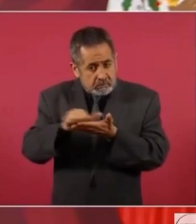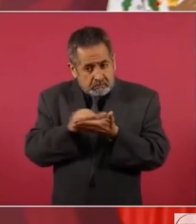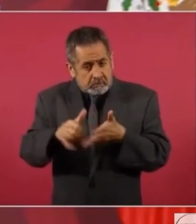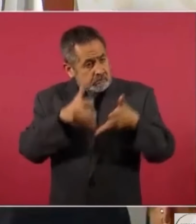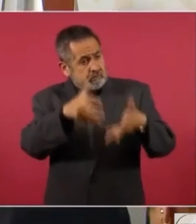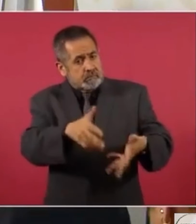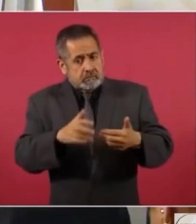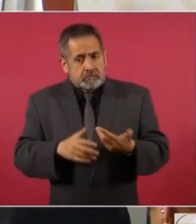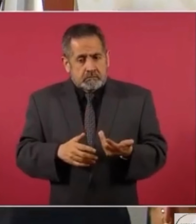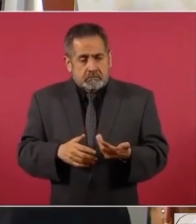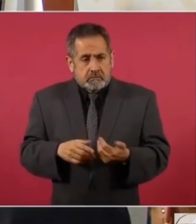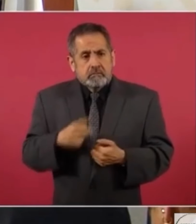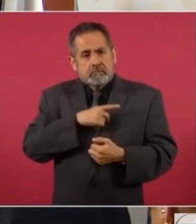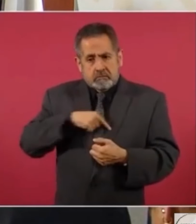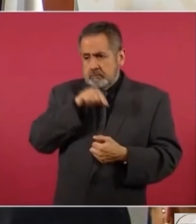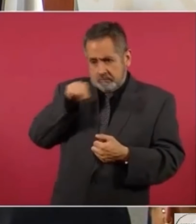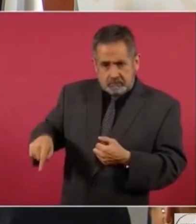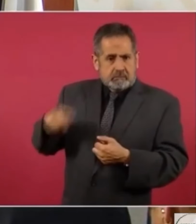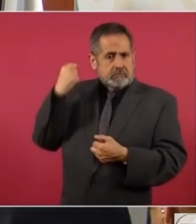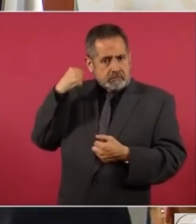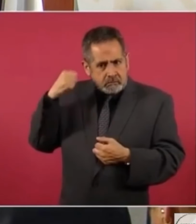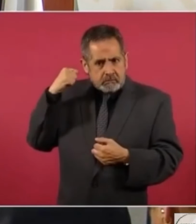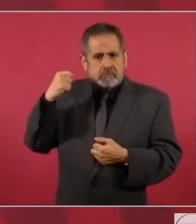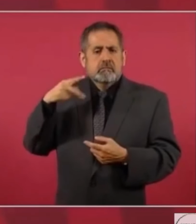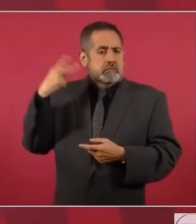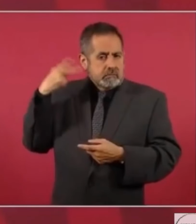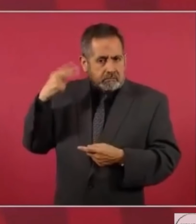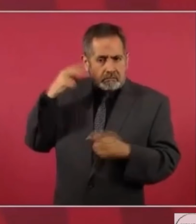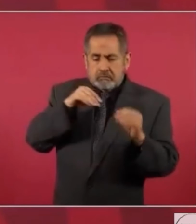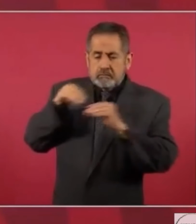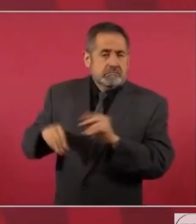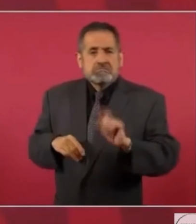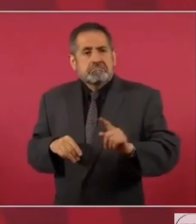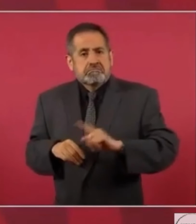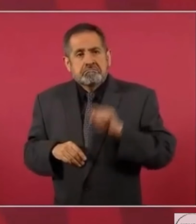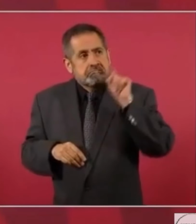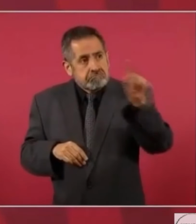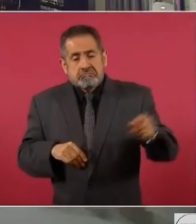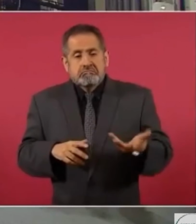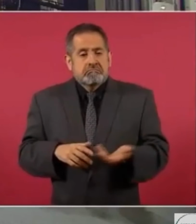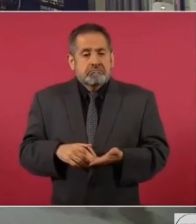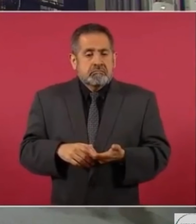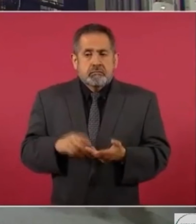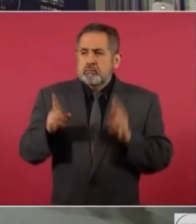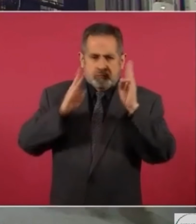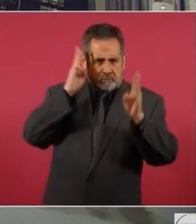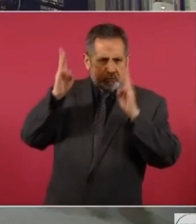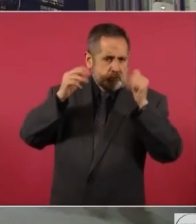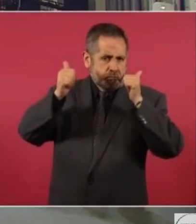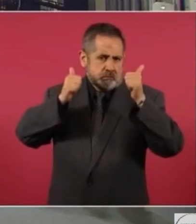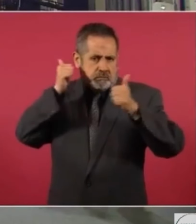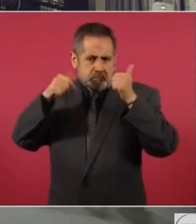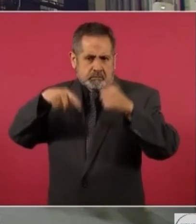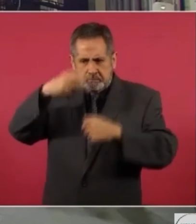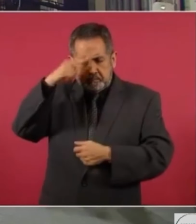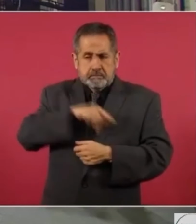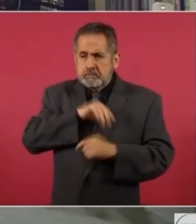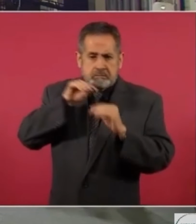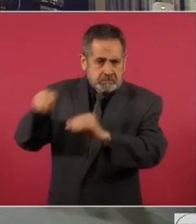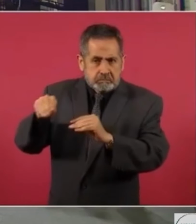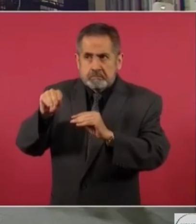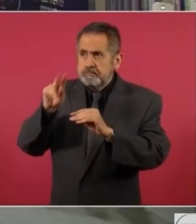No están en Tabasco, no están en Veracruz, no están en el Museo de Antropología de México.